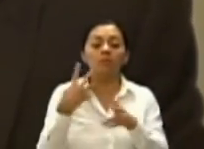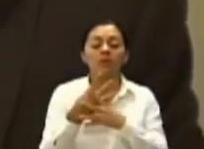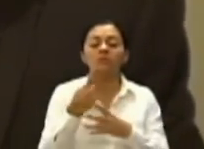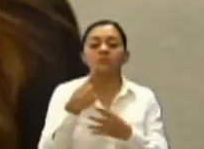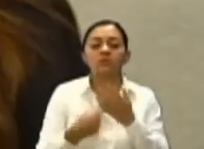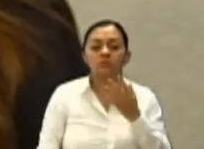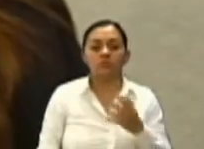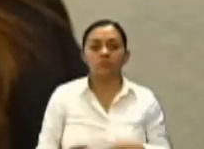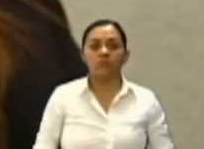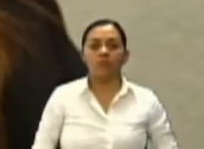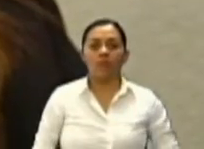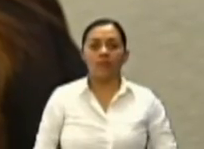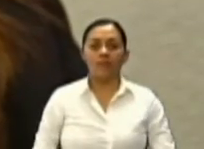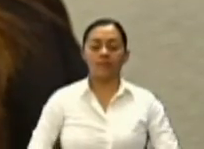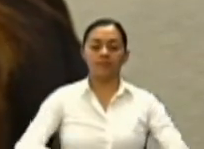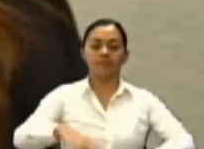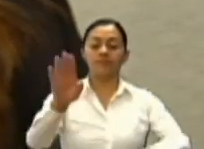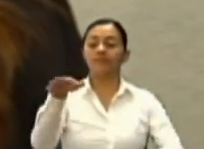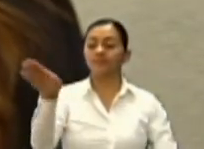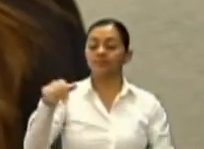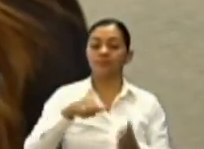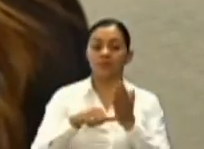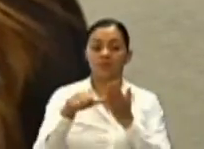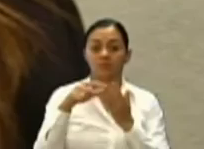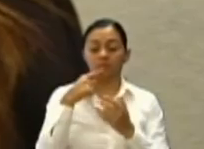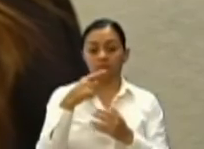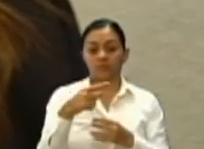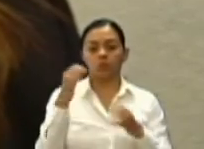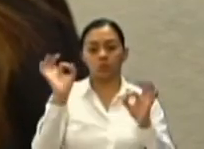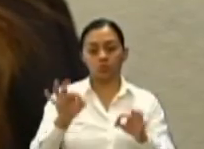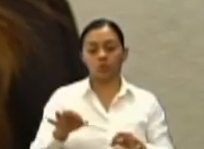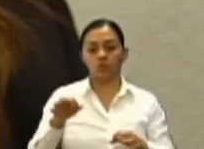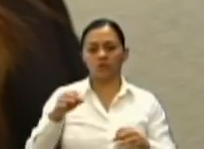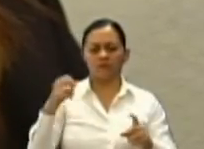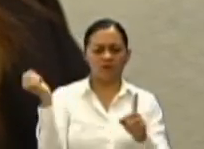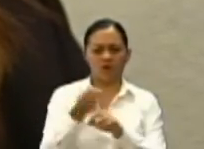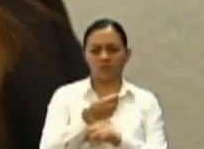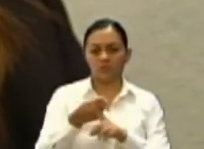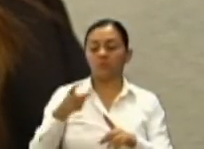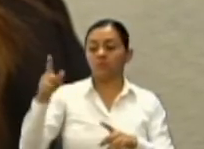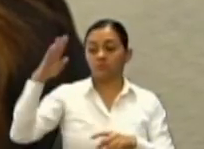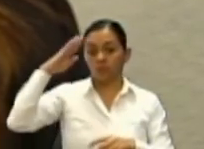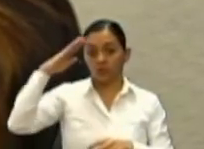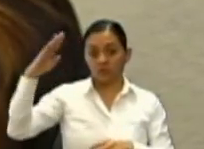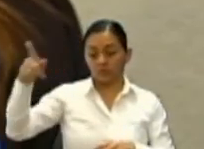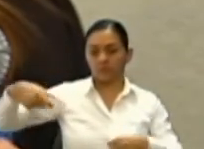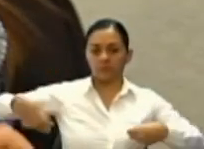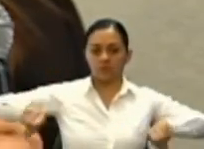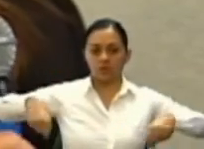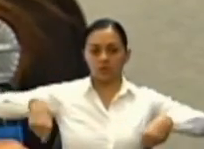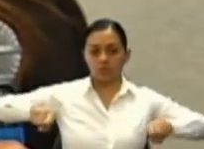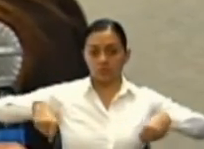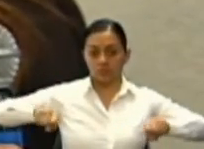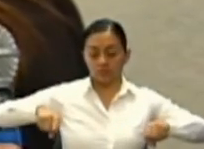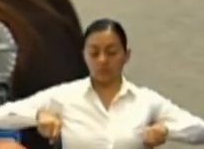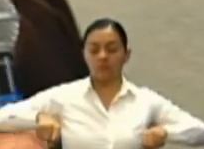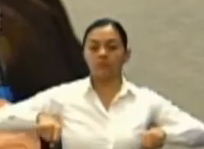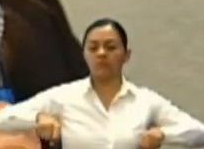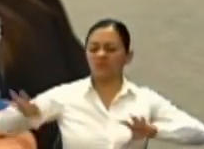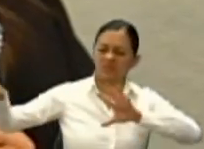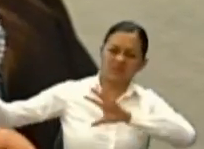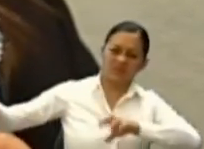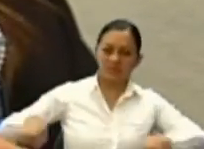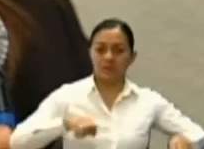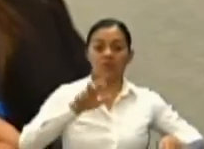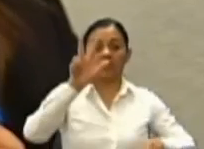efectivamente con actos violentos le quitaron arrebatar una moto a un policía tres personas se encuentran detenidas en el centro de detención tres